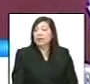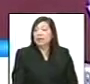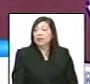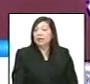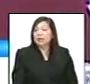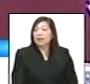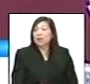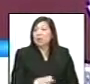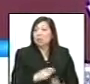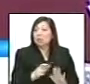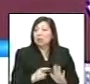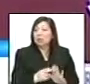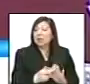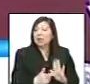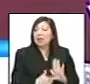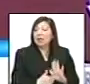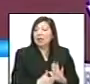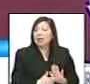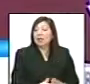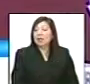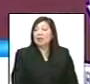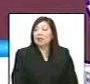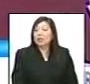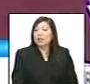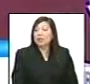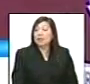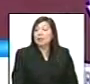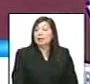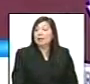hay un proyecto de ley presentado por congresista